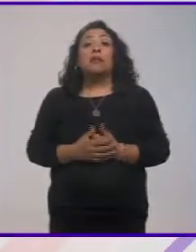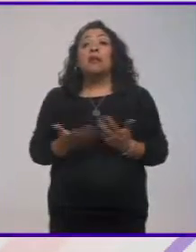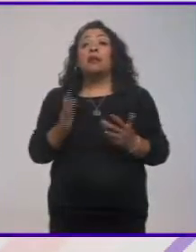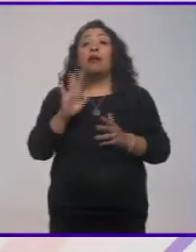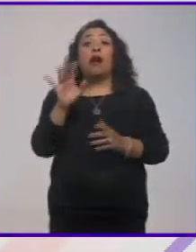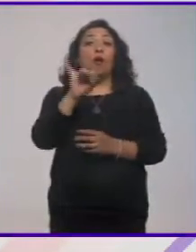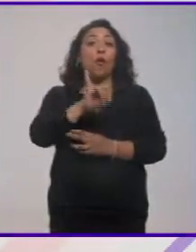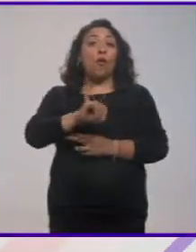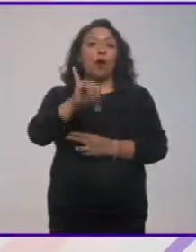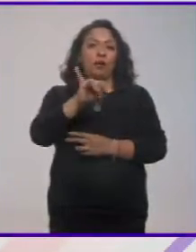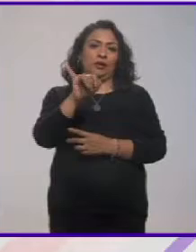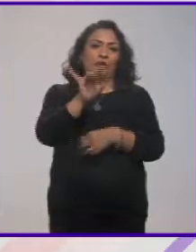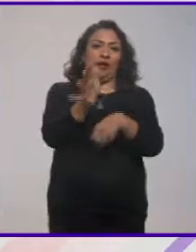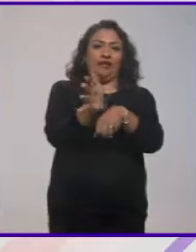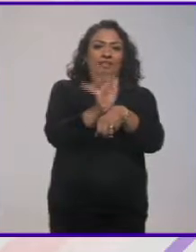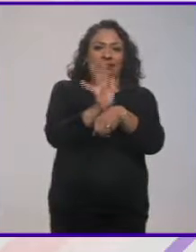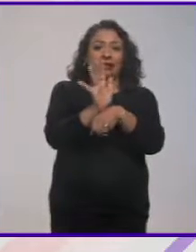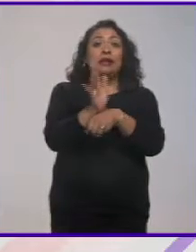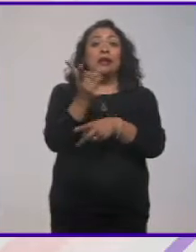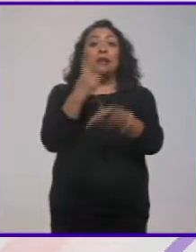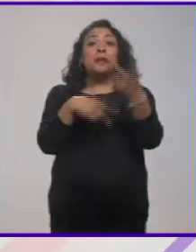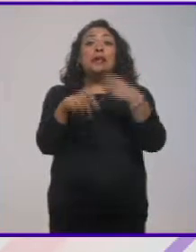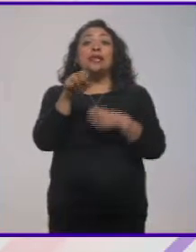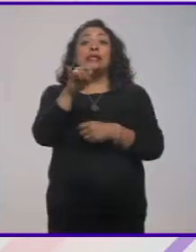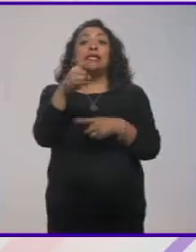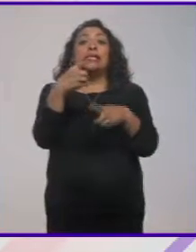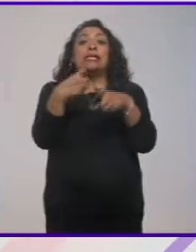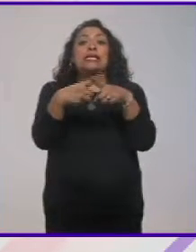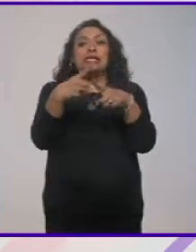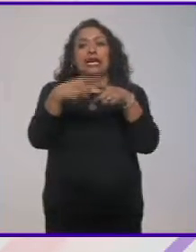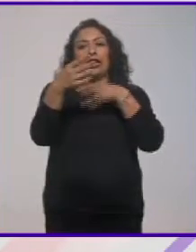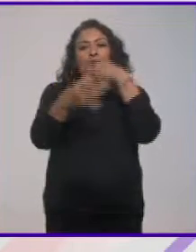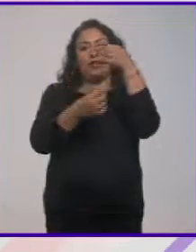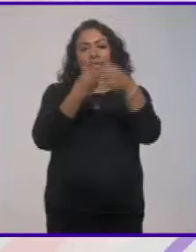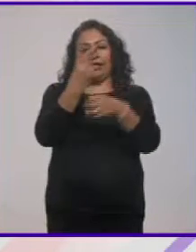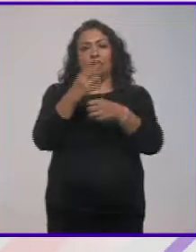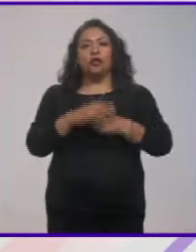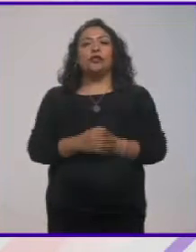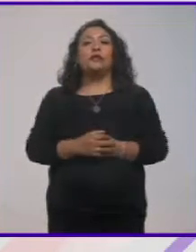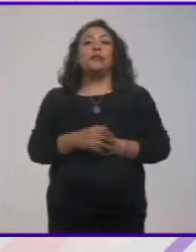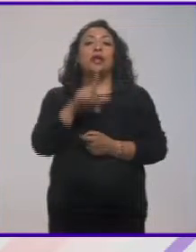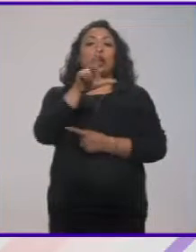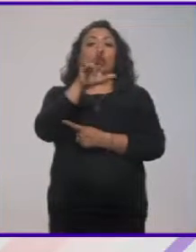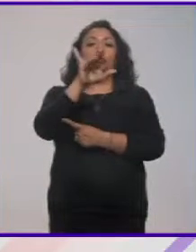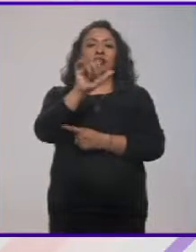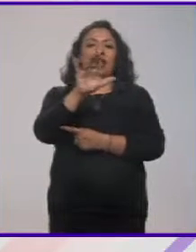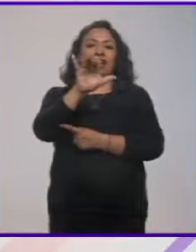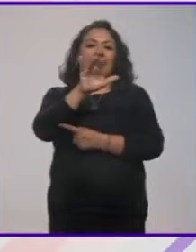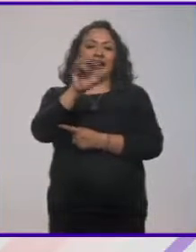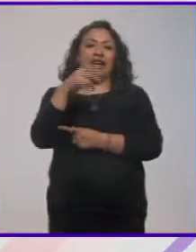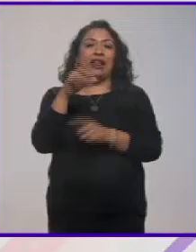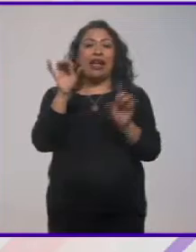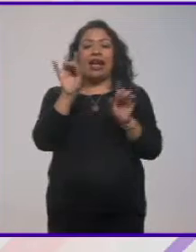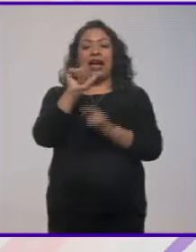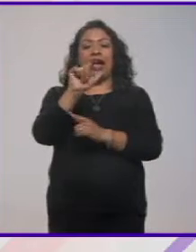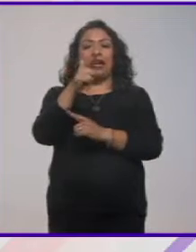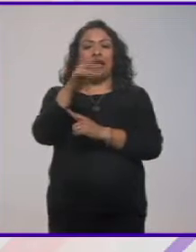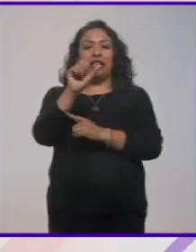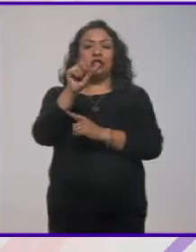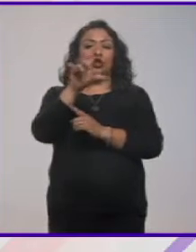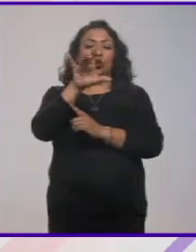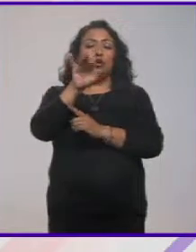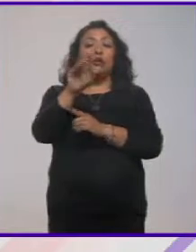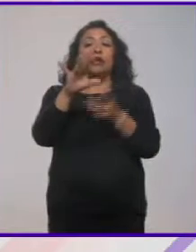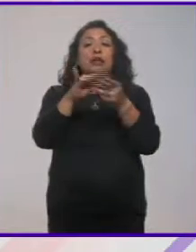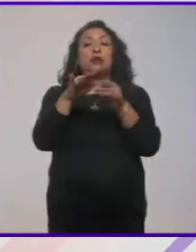Ya es jueves, jueves de cine. Los que sí se encuentran con nosotros en el estudio de Noticias 22 es Lucía Carreras y Ángeles Cruz, quien nos viene a hablar